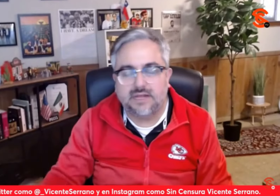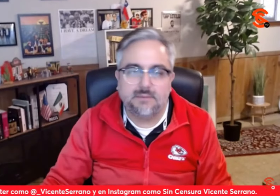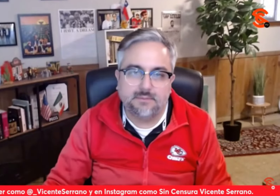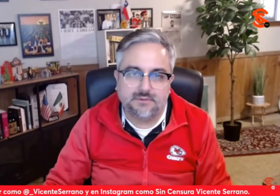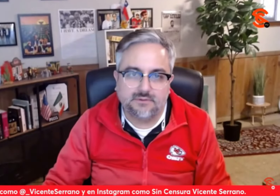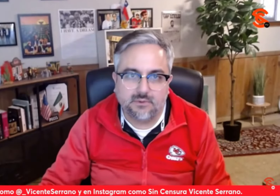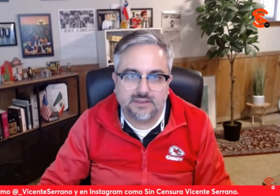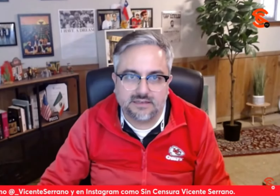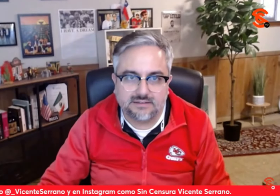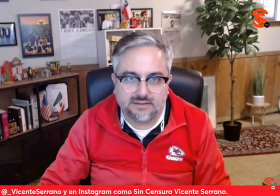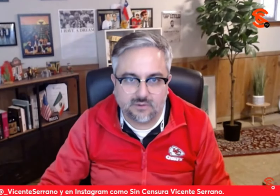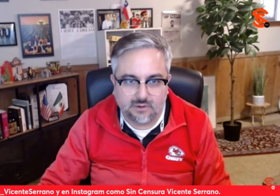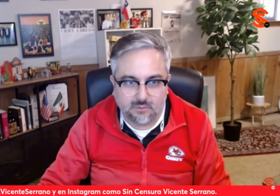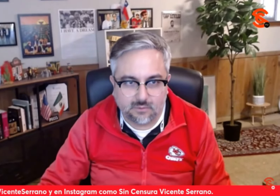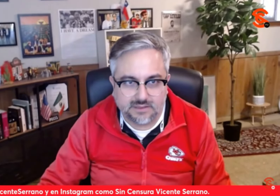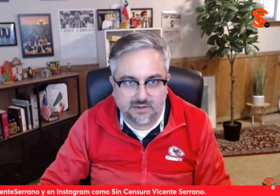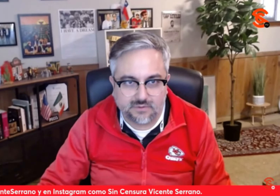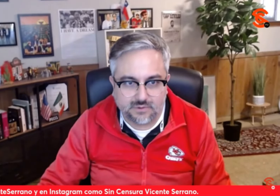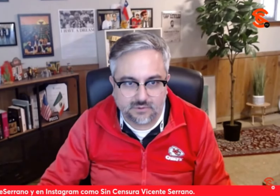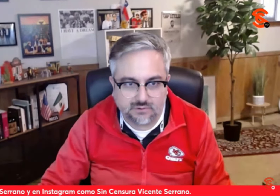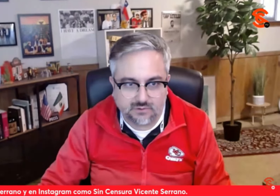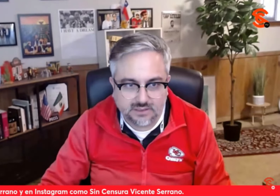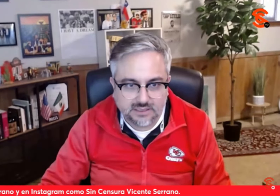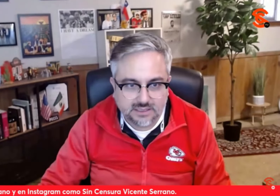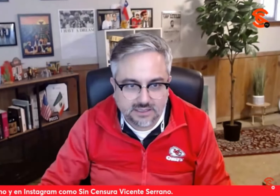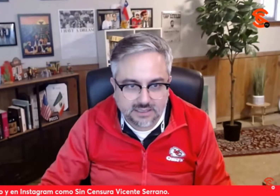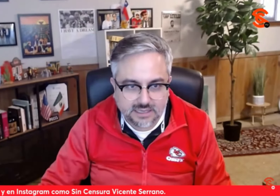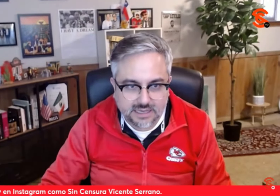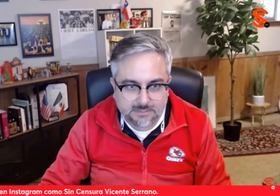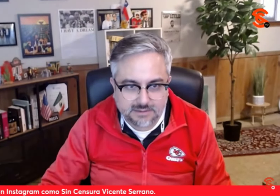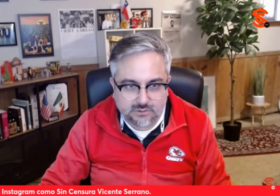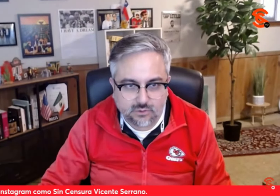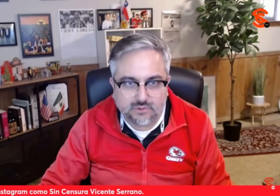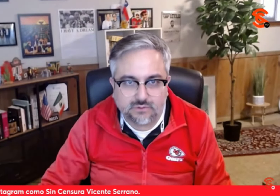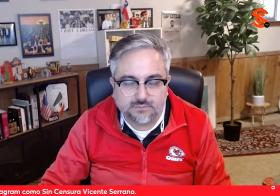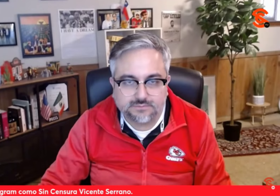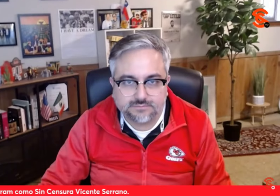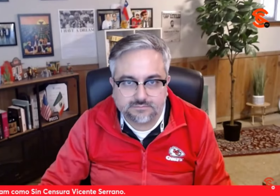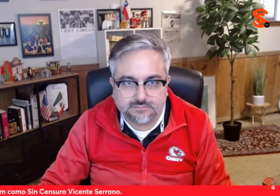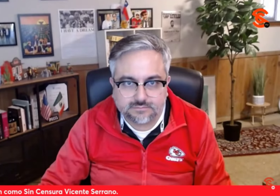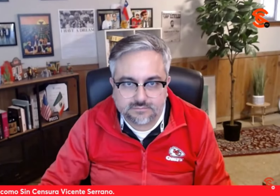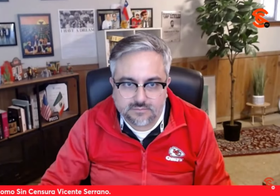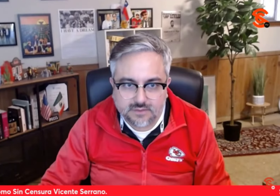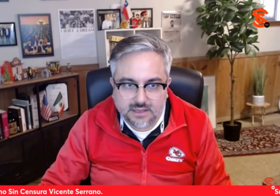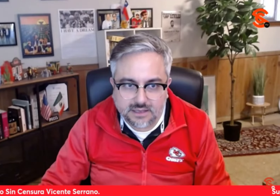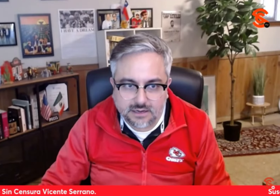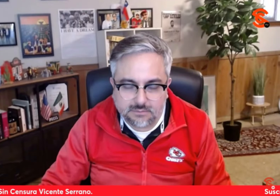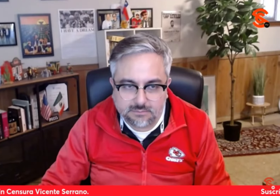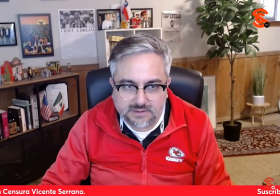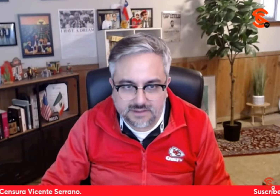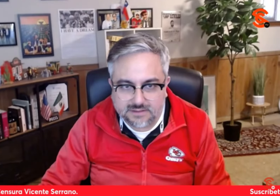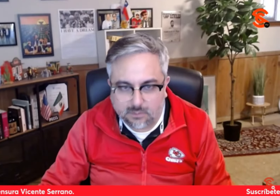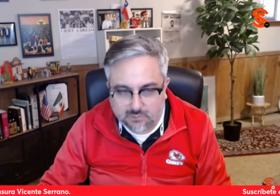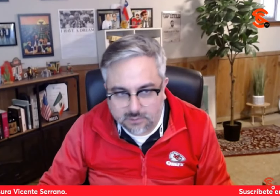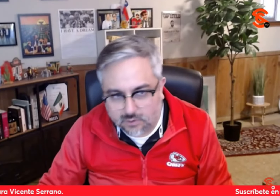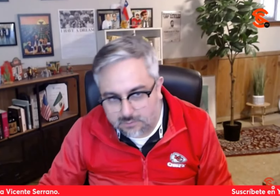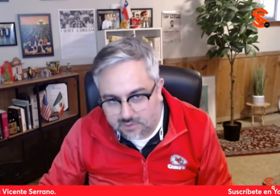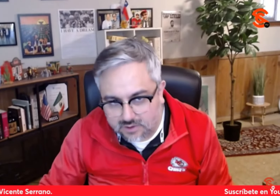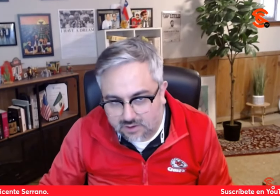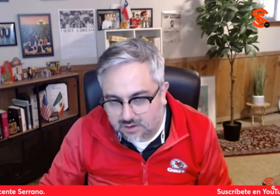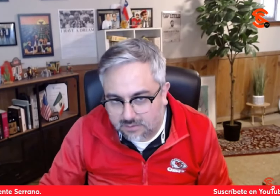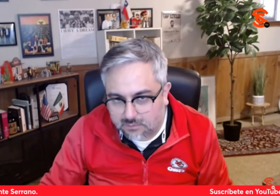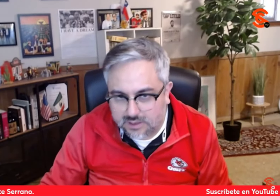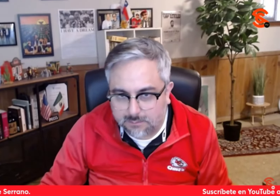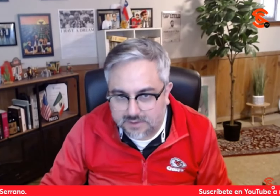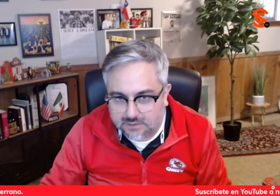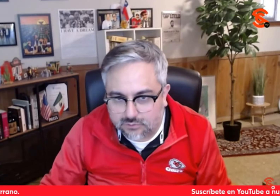el equipo que nos graben, pues es muy interesante lo que le voy a comentar a continuación. Además de todo esto, el presidente López Obrador habló